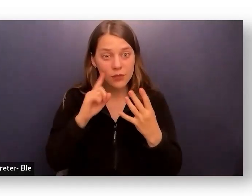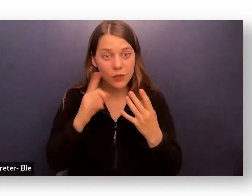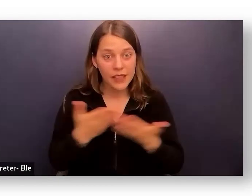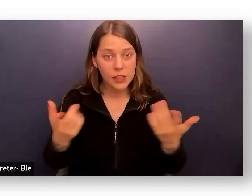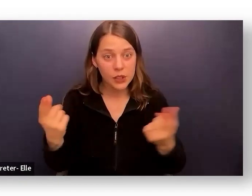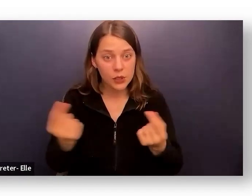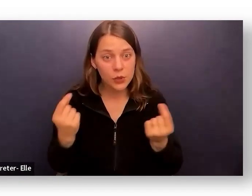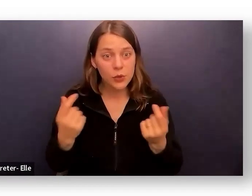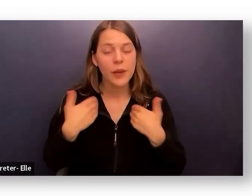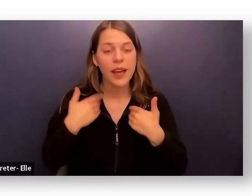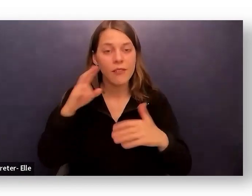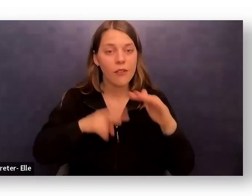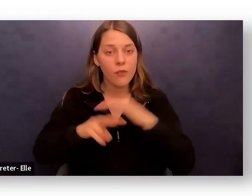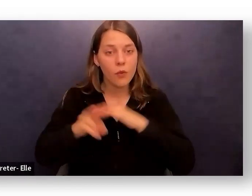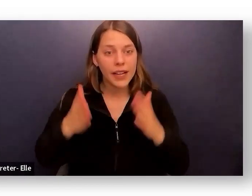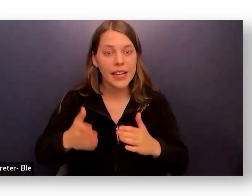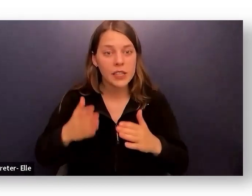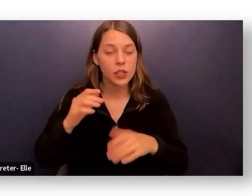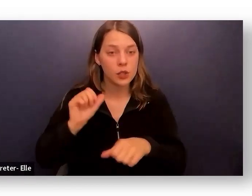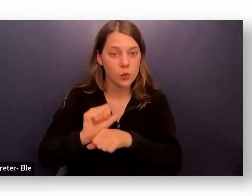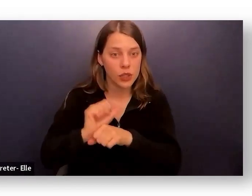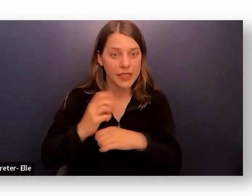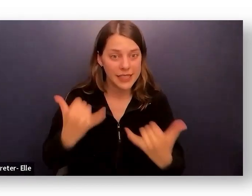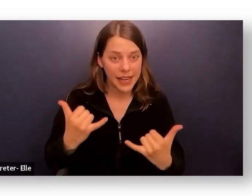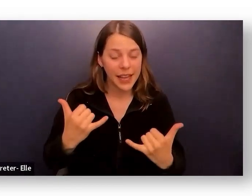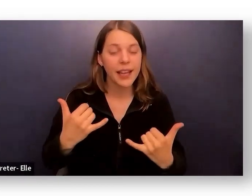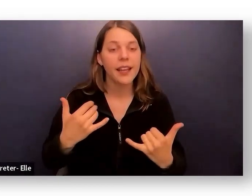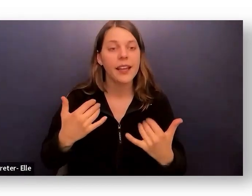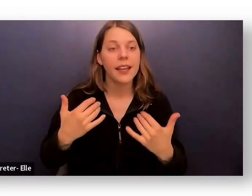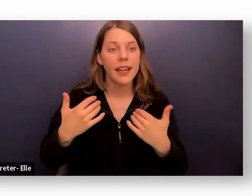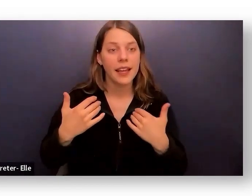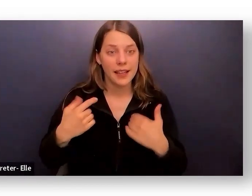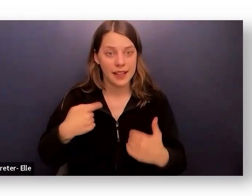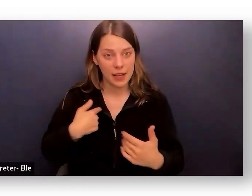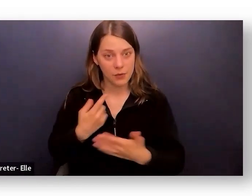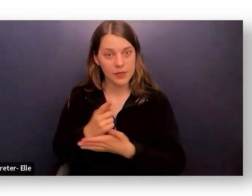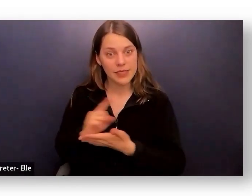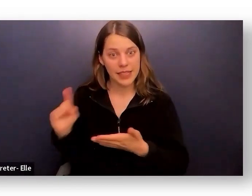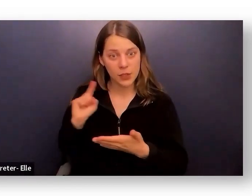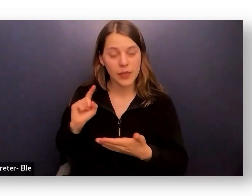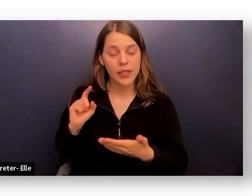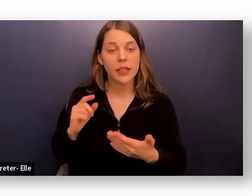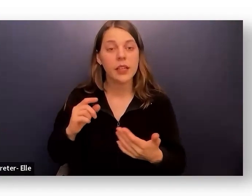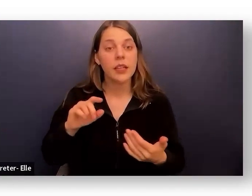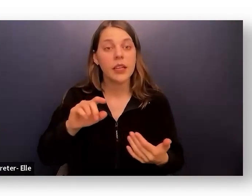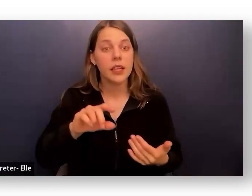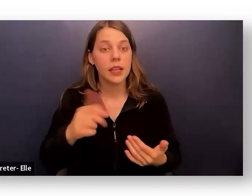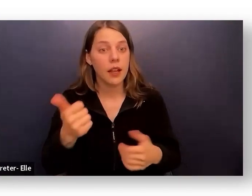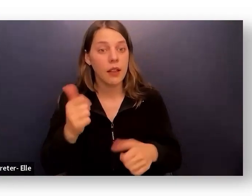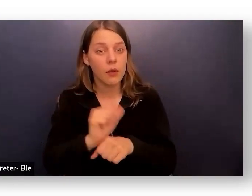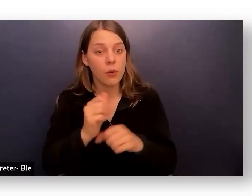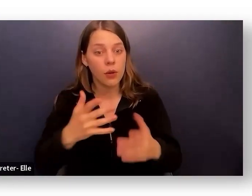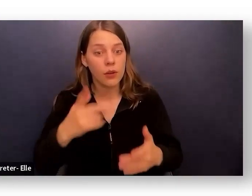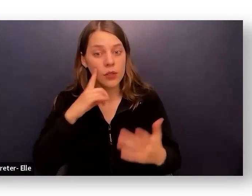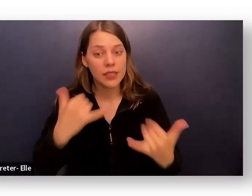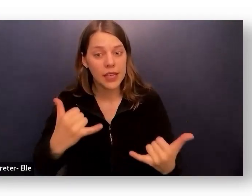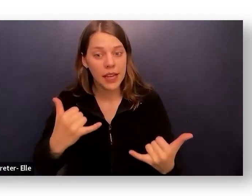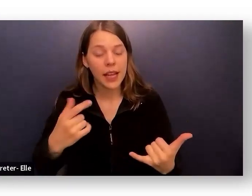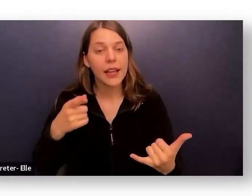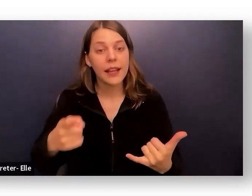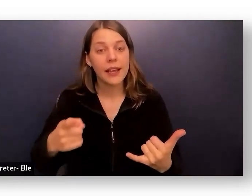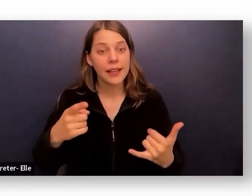ahora. Tenemos un pronosticador que está trabajando ahorita. Yo estaba trabajando la semana pasada y está